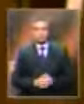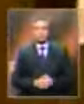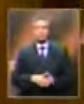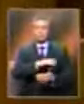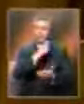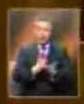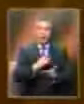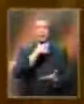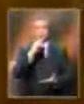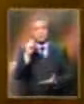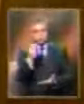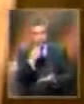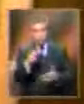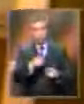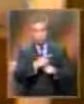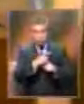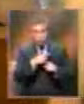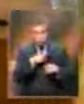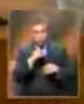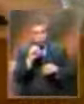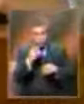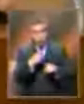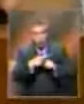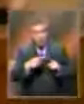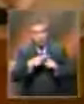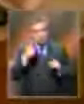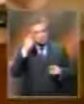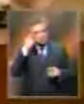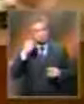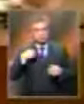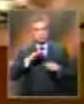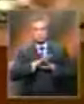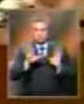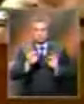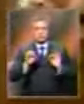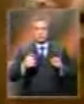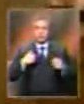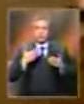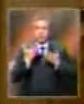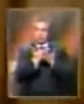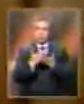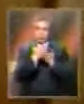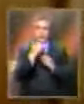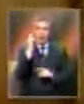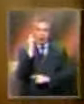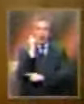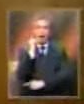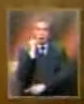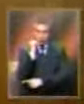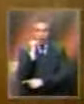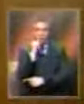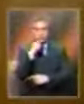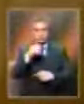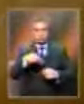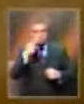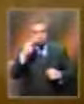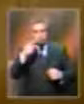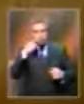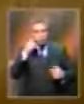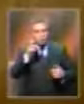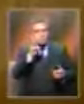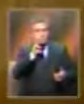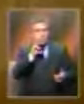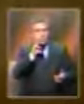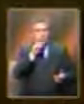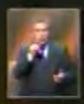Hasta segundo medio y dije, ya, yo voy a estudiar Derecho, estoy súper bien con mi idea en mente. Pero llega mi vida, las dos primeras horas de un día